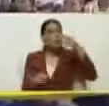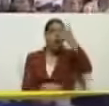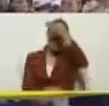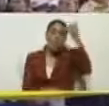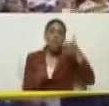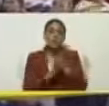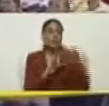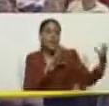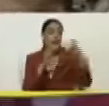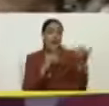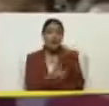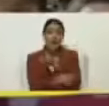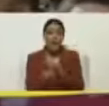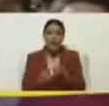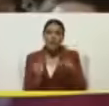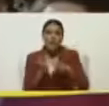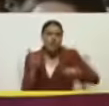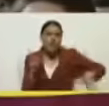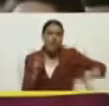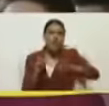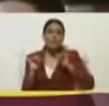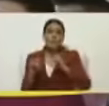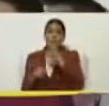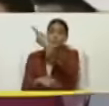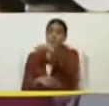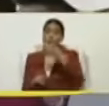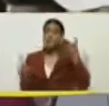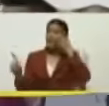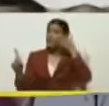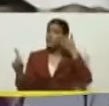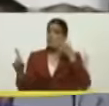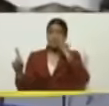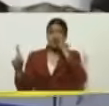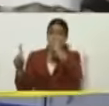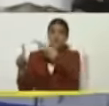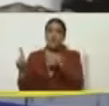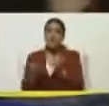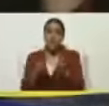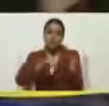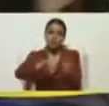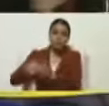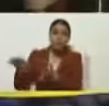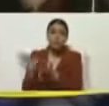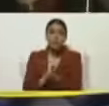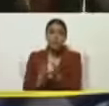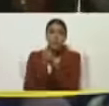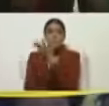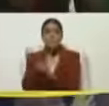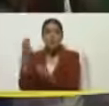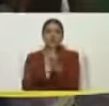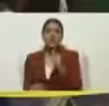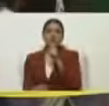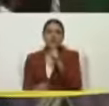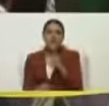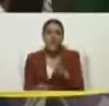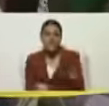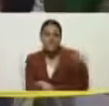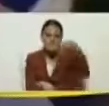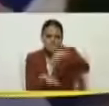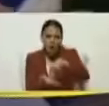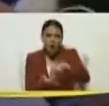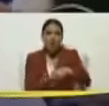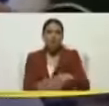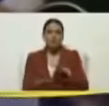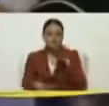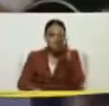guerra económica, donde la élite se encargó de escondernos la producción, ¿quiénes fuimos los que sacamos adelante el